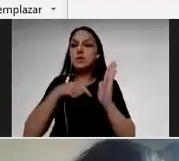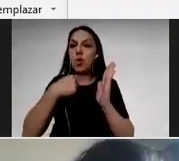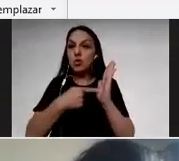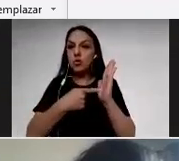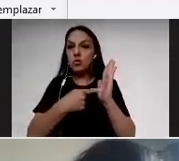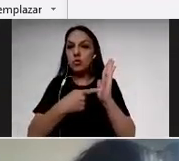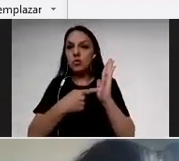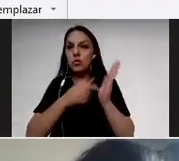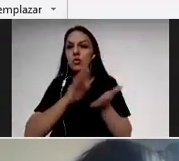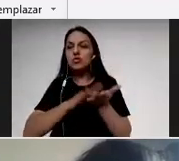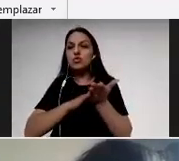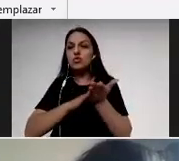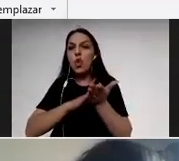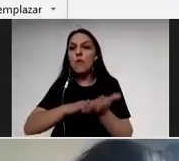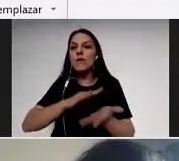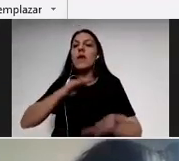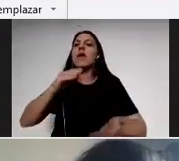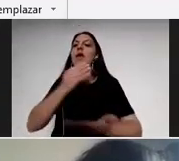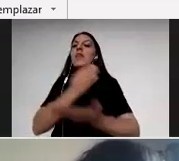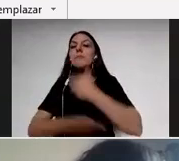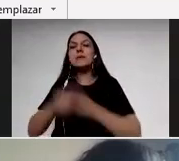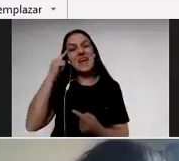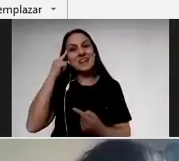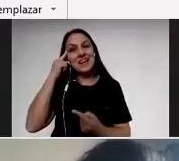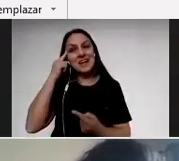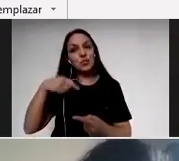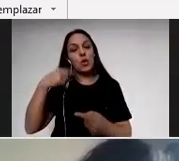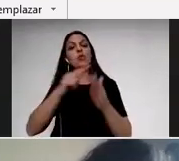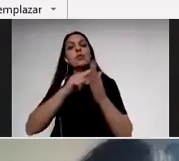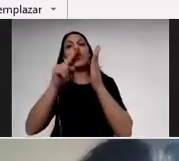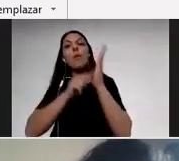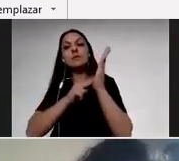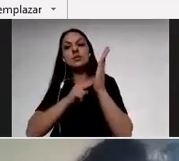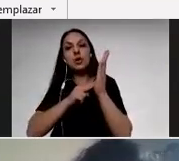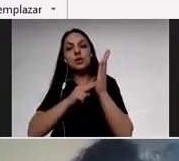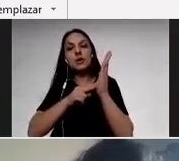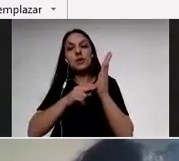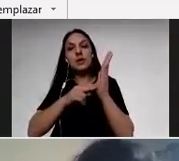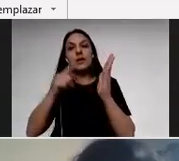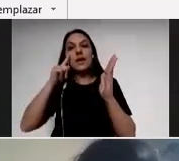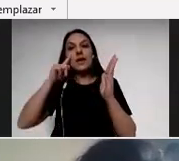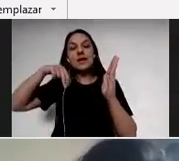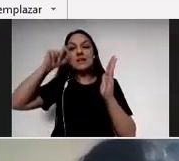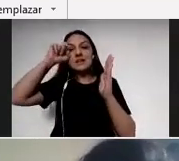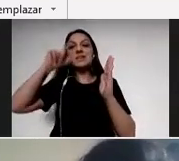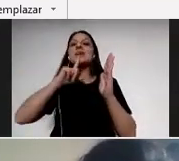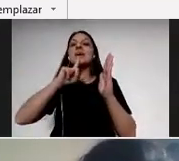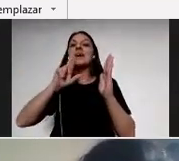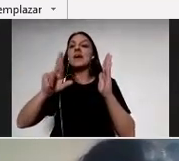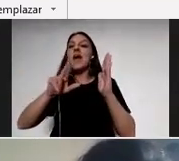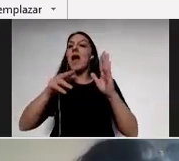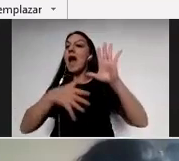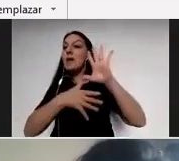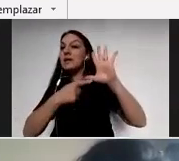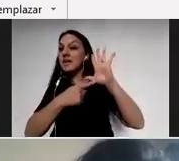intelectual, la Convención Interamericana para la Eliminación, acá quiero hacer una observación importante,